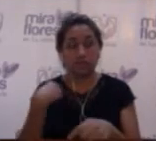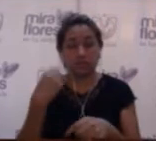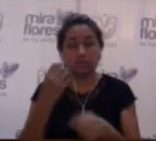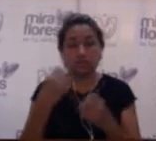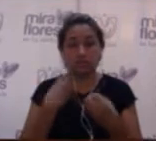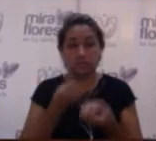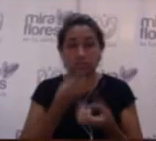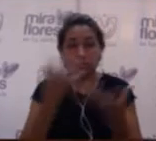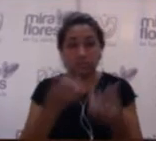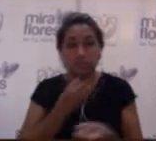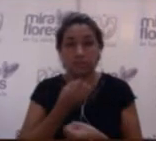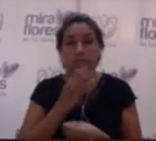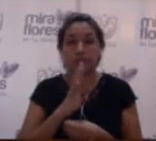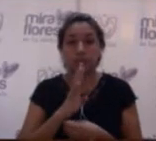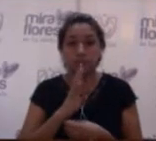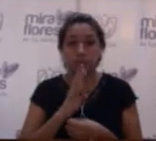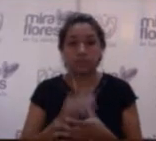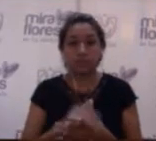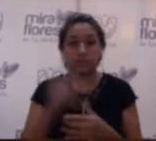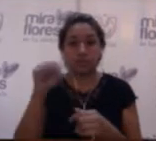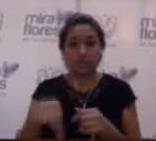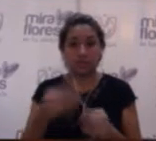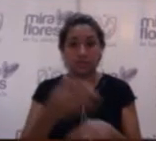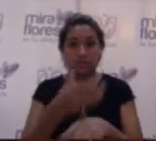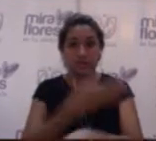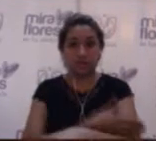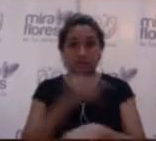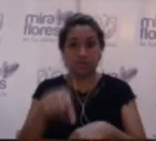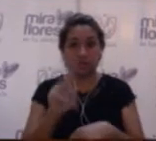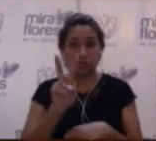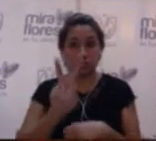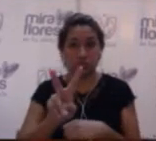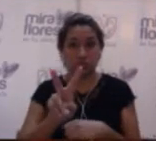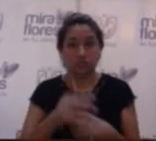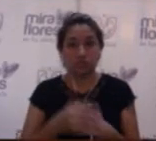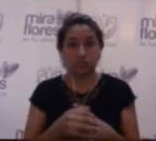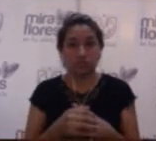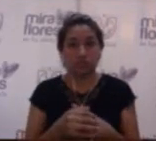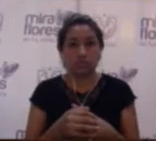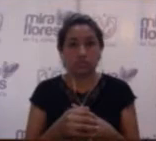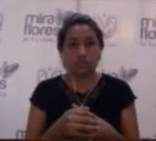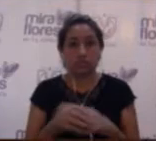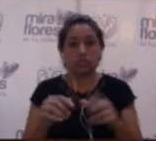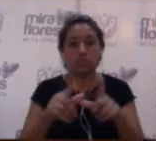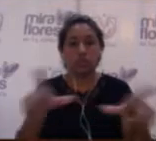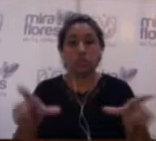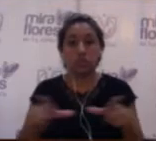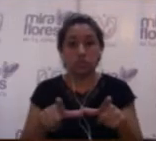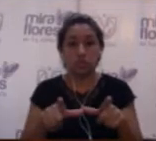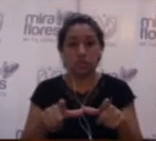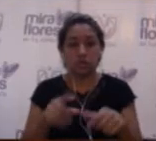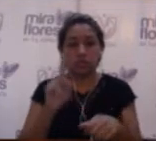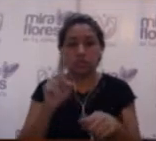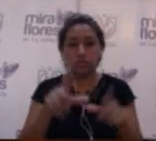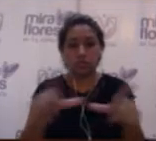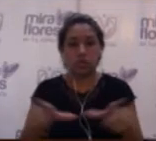que este predio o estos dos predios están ubicados en una zona realmente donde hay